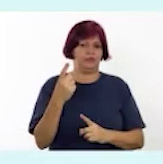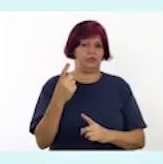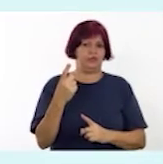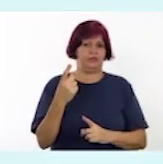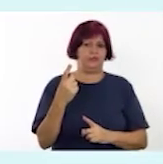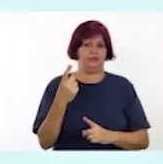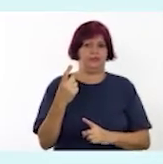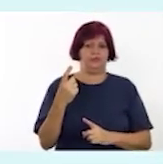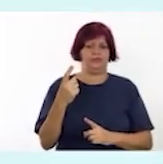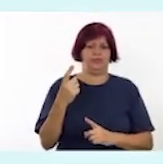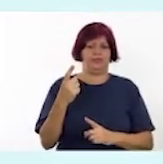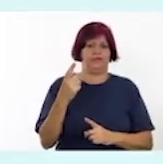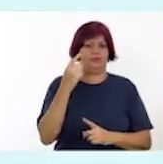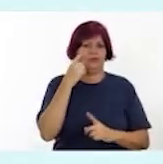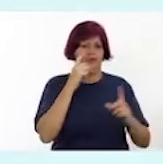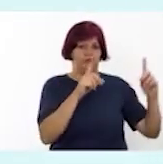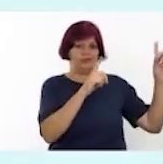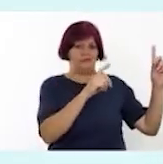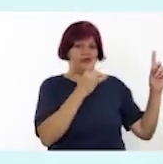creo que